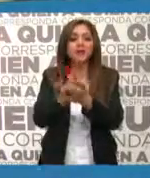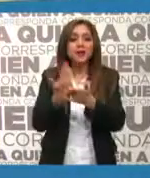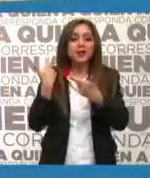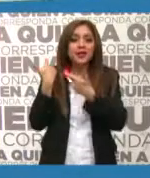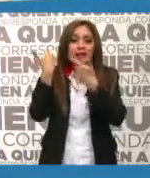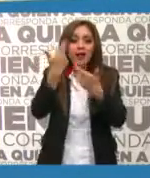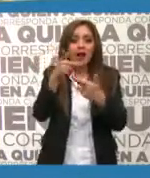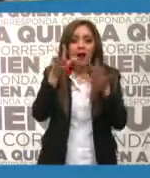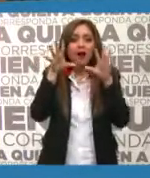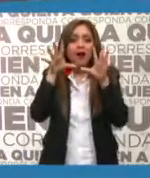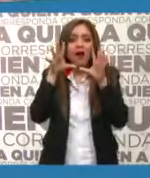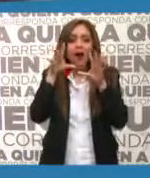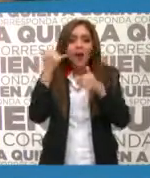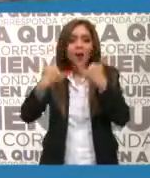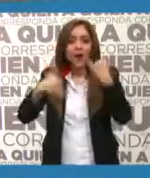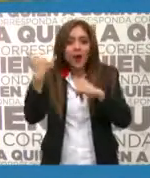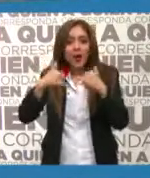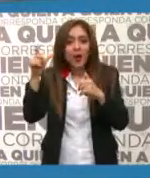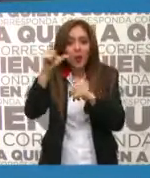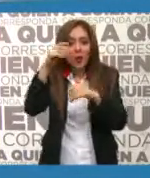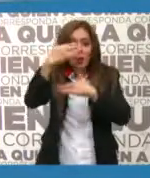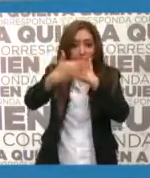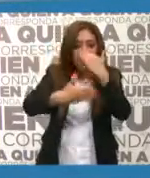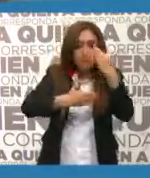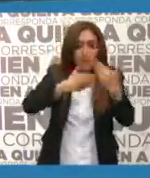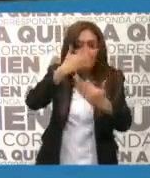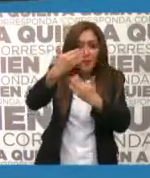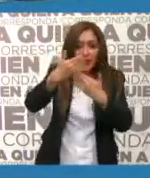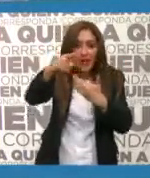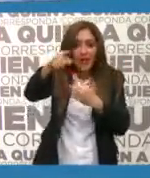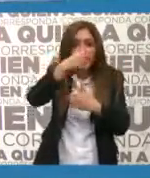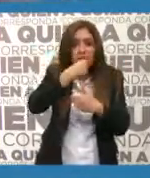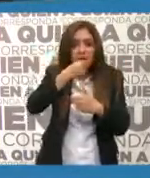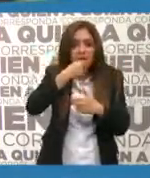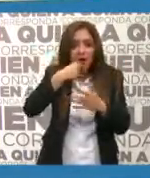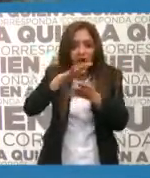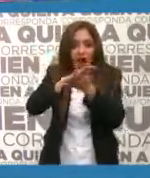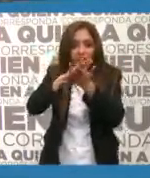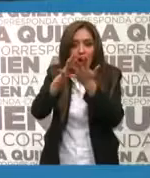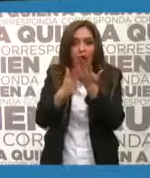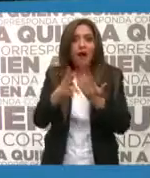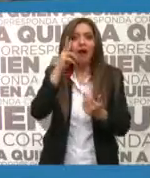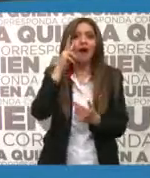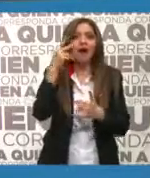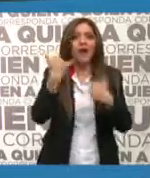veían. Después, mientras las envolturas caían, los sueños se acariciaban entre las manos.